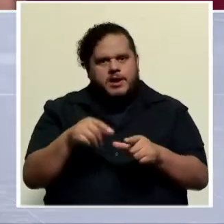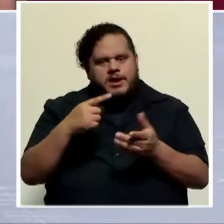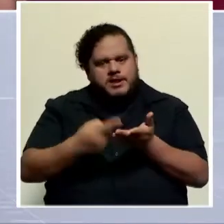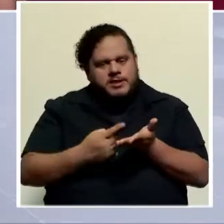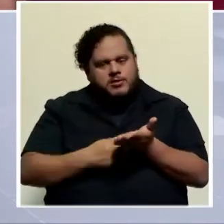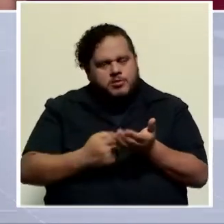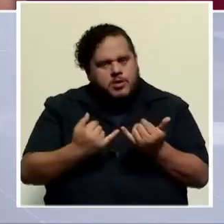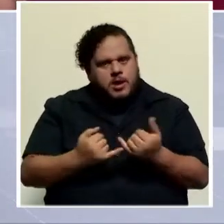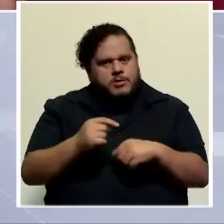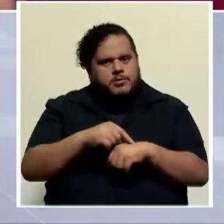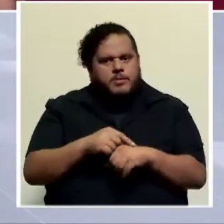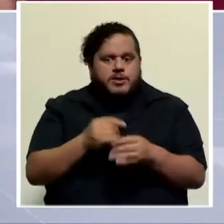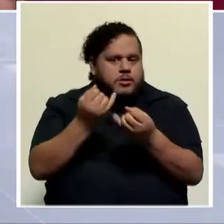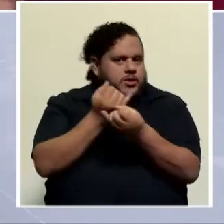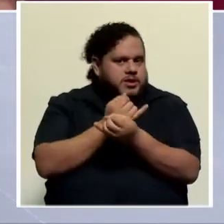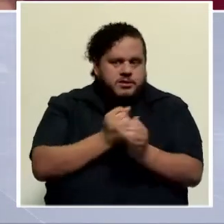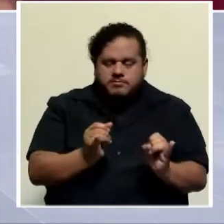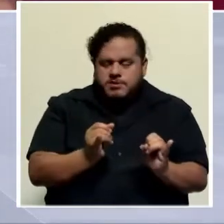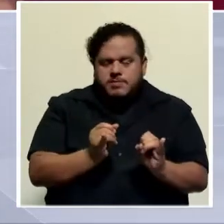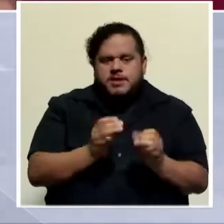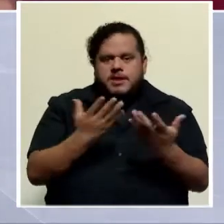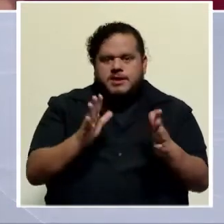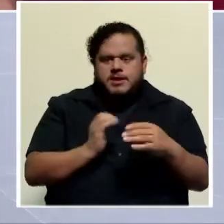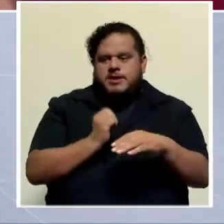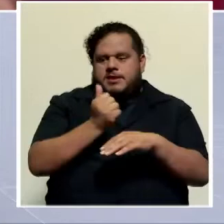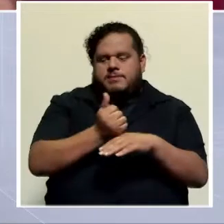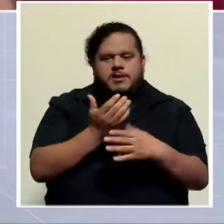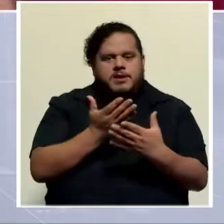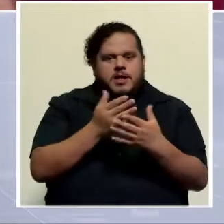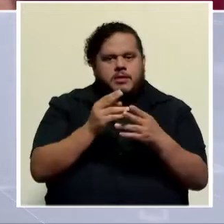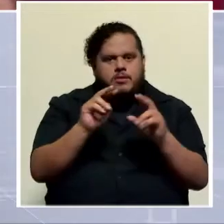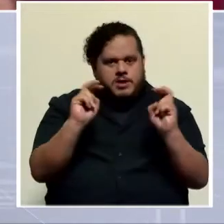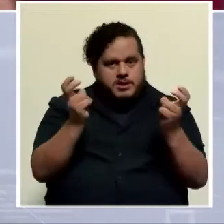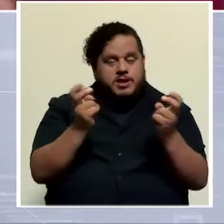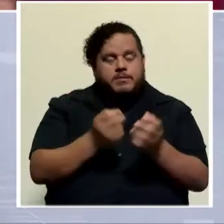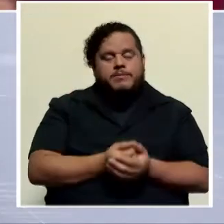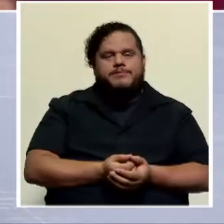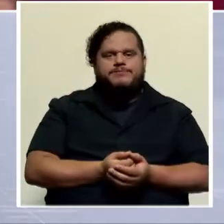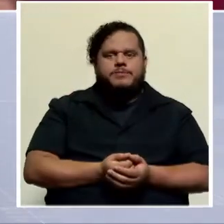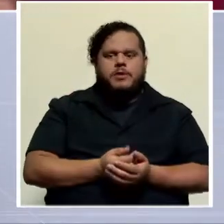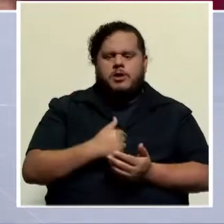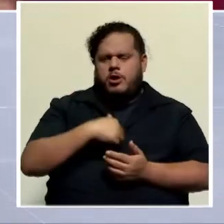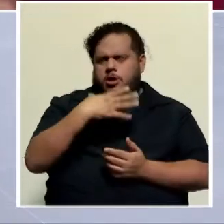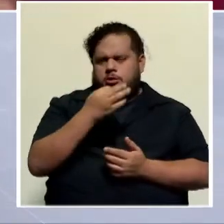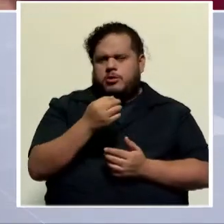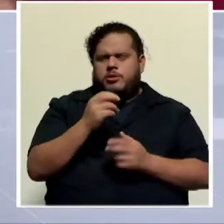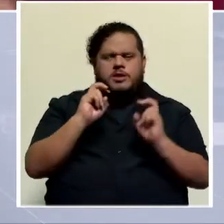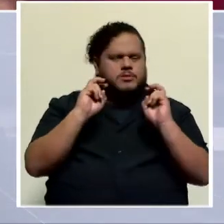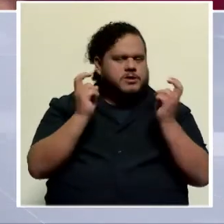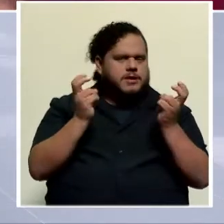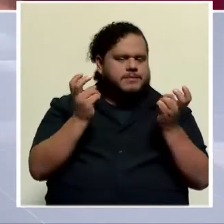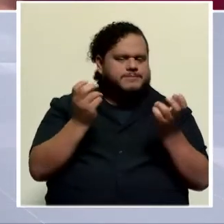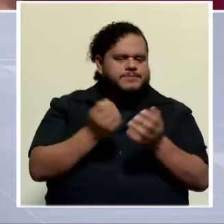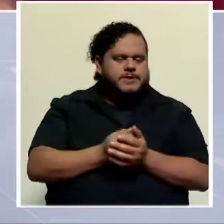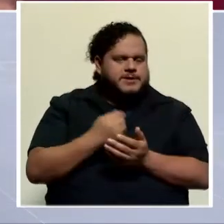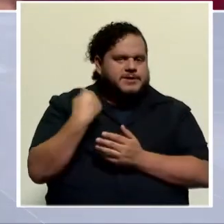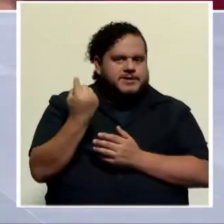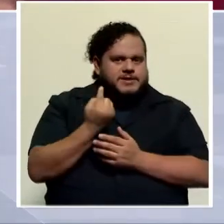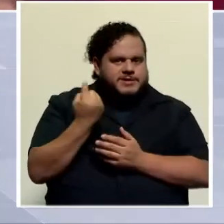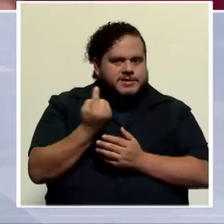este momento, independientemente de que ya está plantado el tema. Creo que es un tema, vamos a ver, que